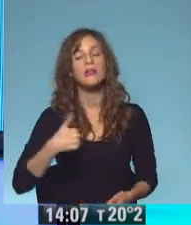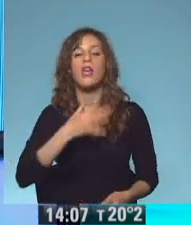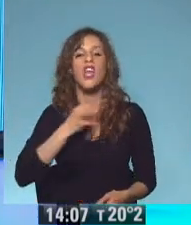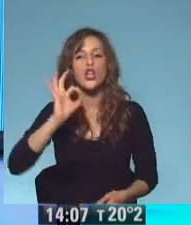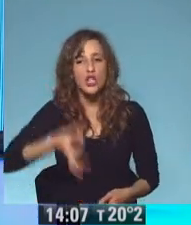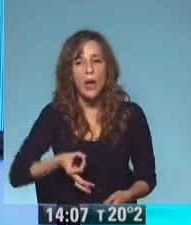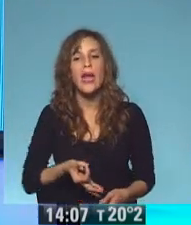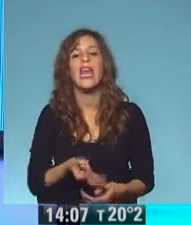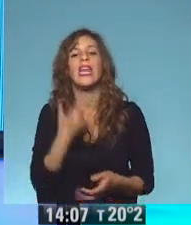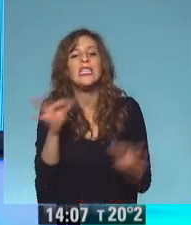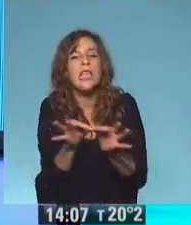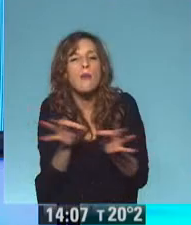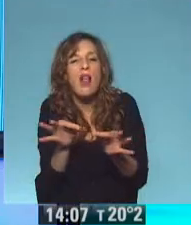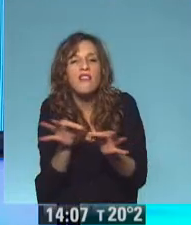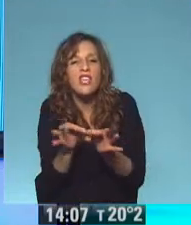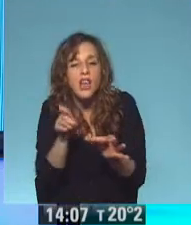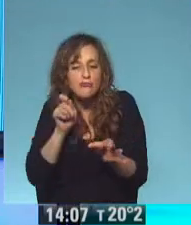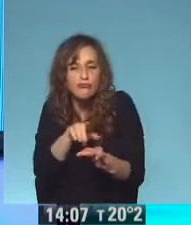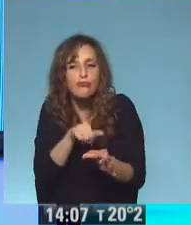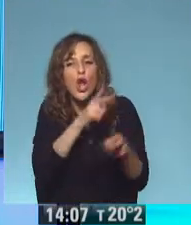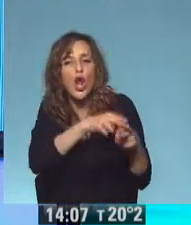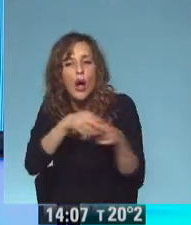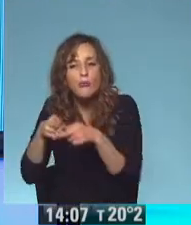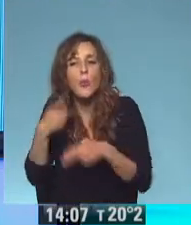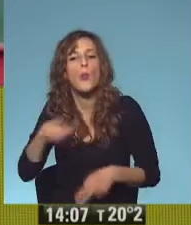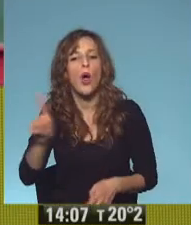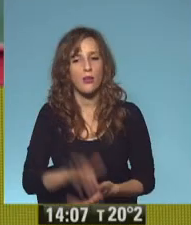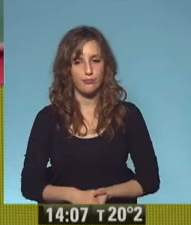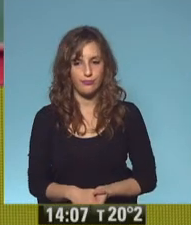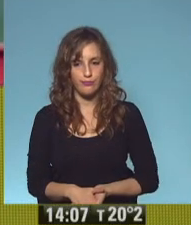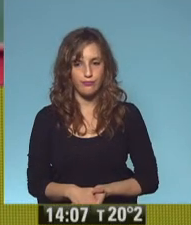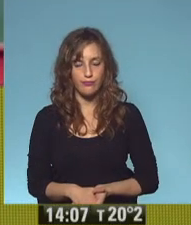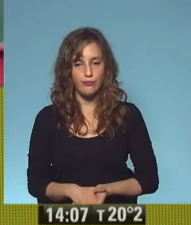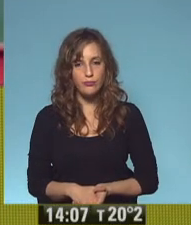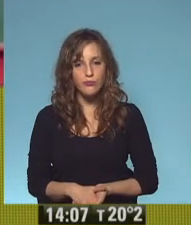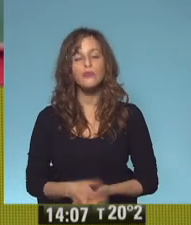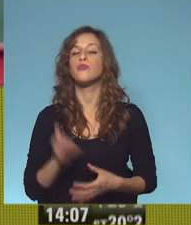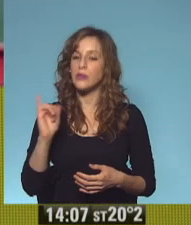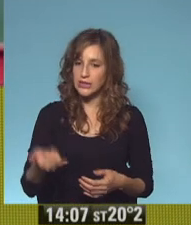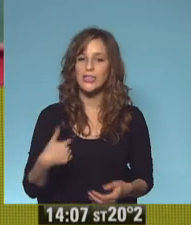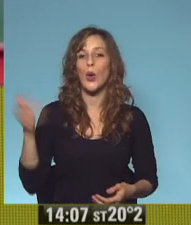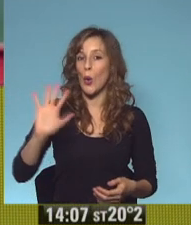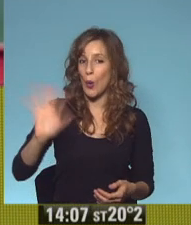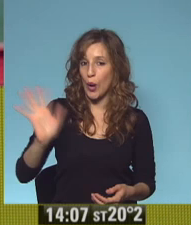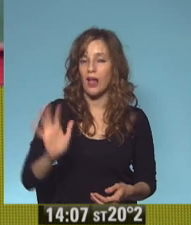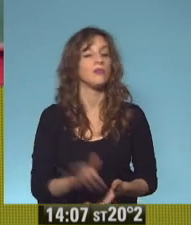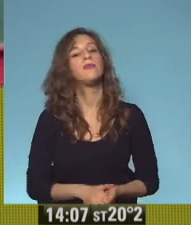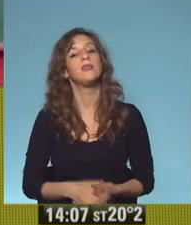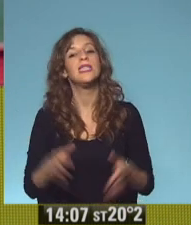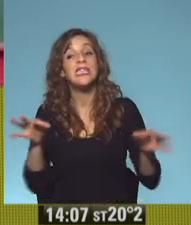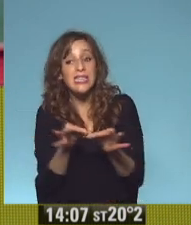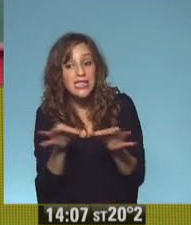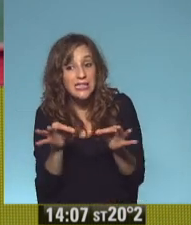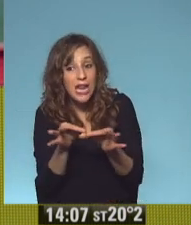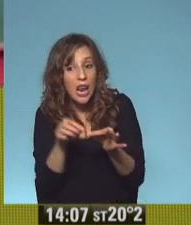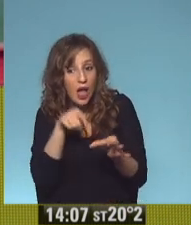las Islas Malvinas. Es verdad, porque las Islas Malvinas tienen su nombre, además que se llaman Malvinas. Sí, ¿no? Benjamín, hola. Las Islas Malvinas se